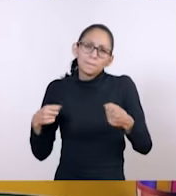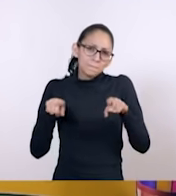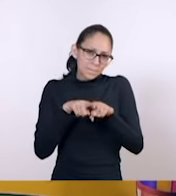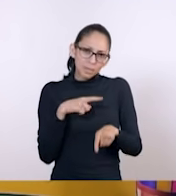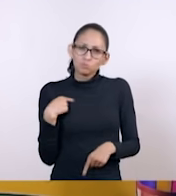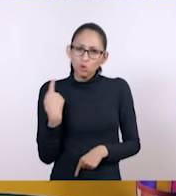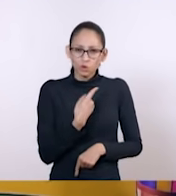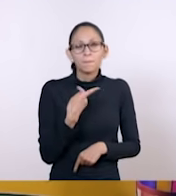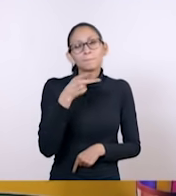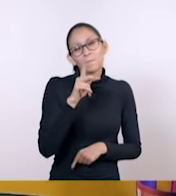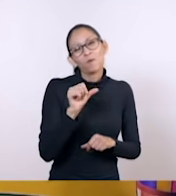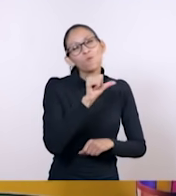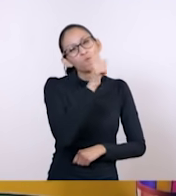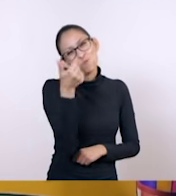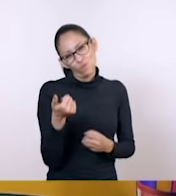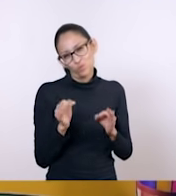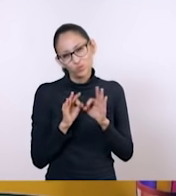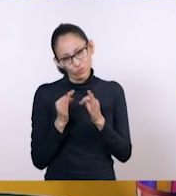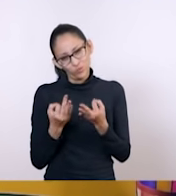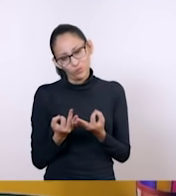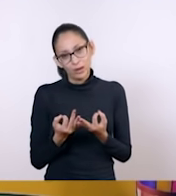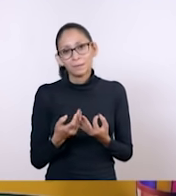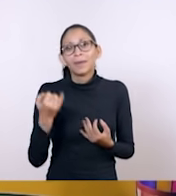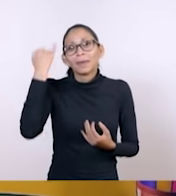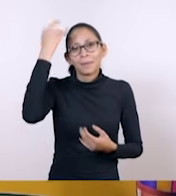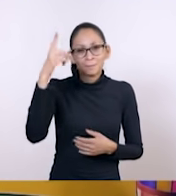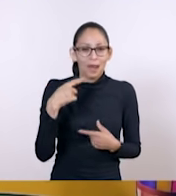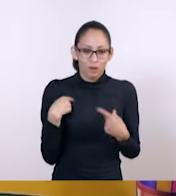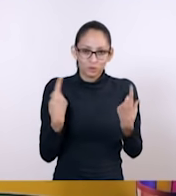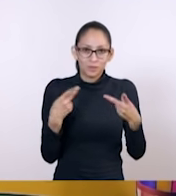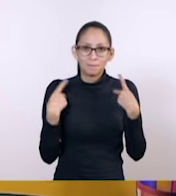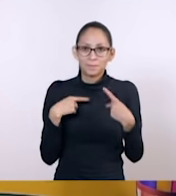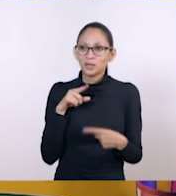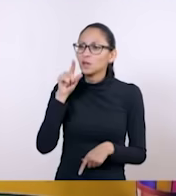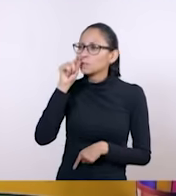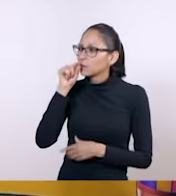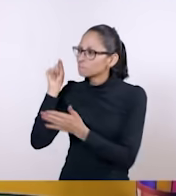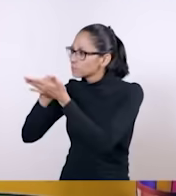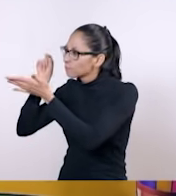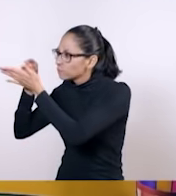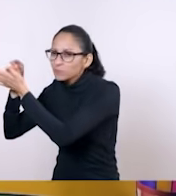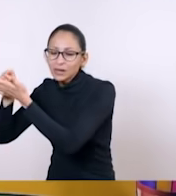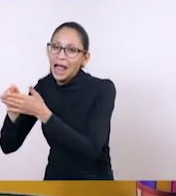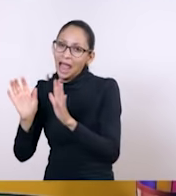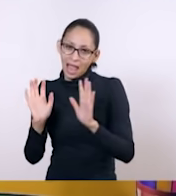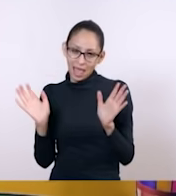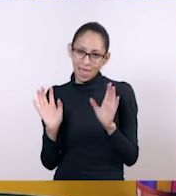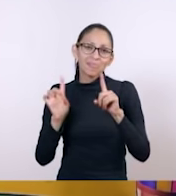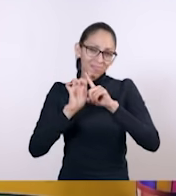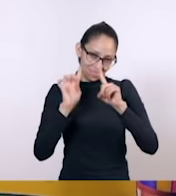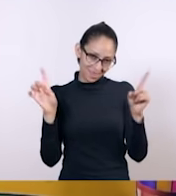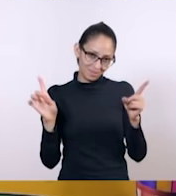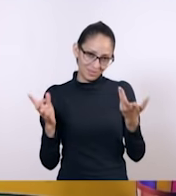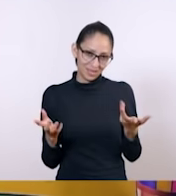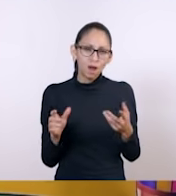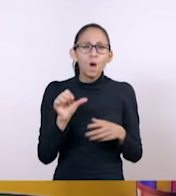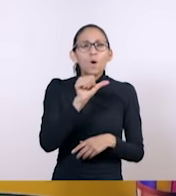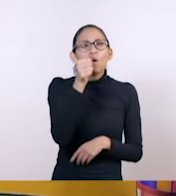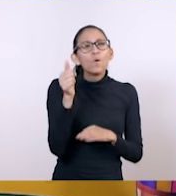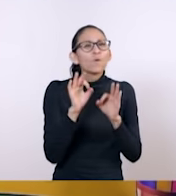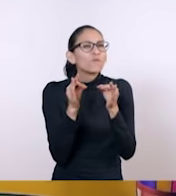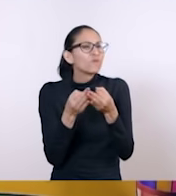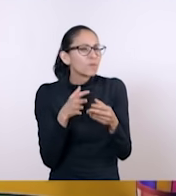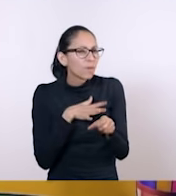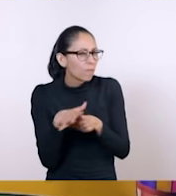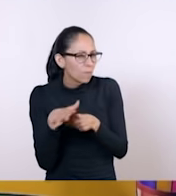formas. Sí, ni modo que estemos picoteando a otras personas. No tenemos picote. Exacto. ¿Y cuáles serían esas otras formas?